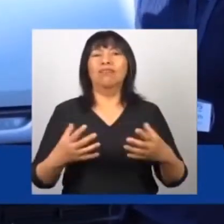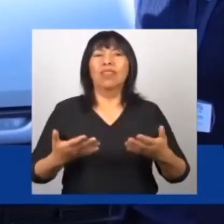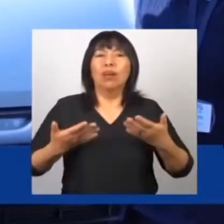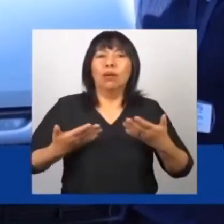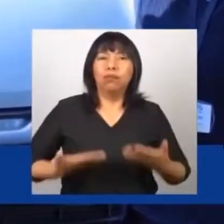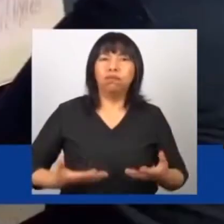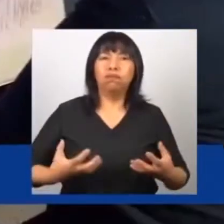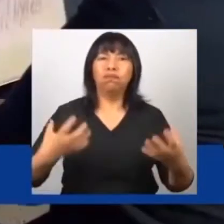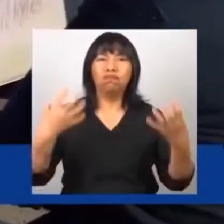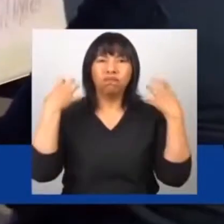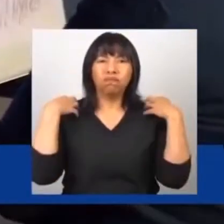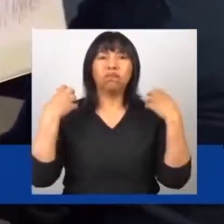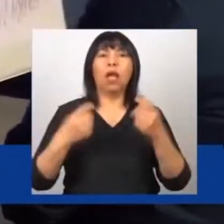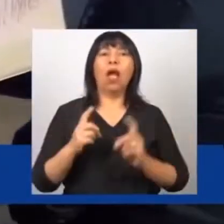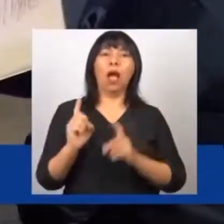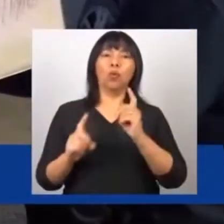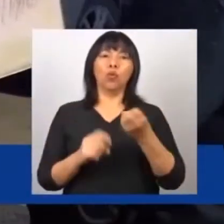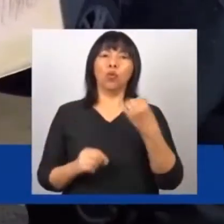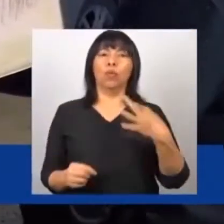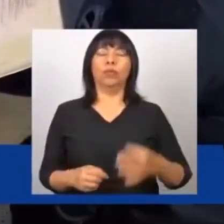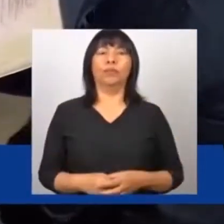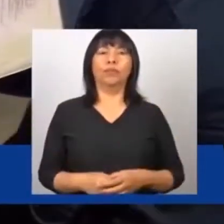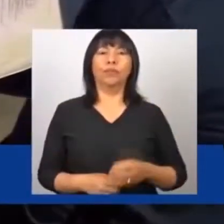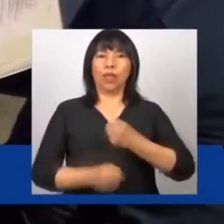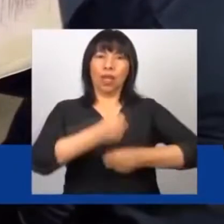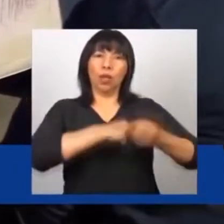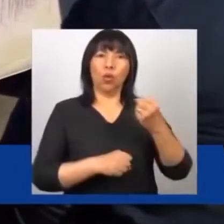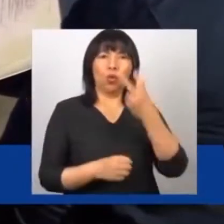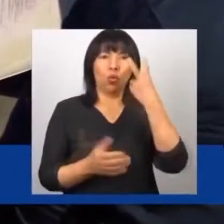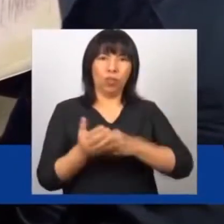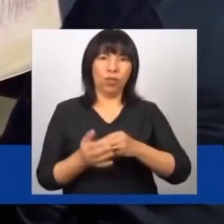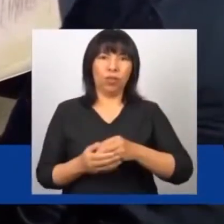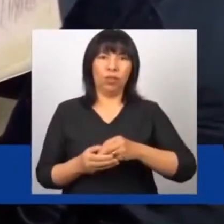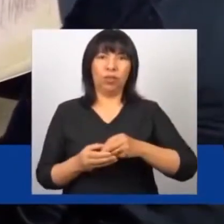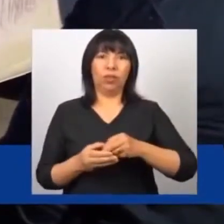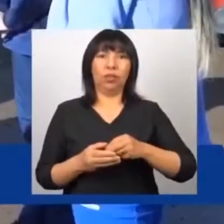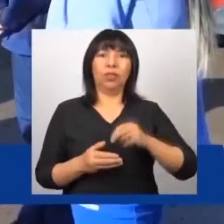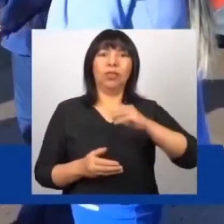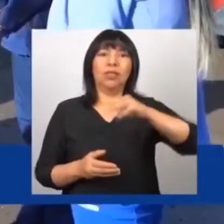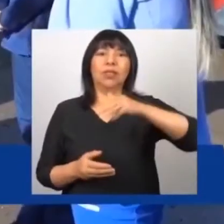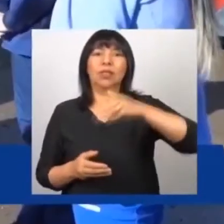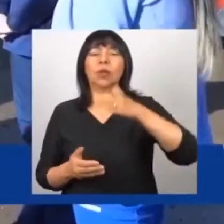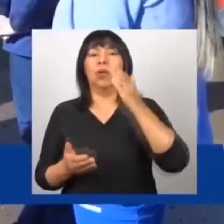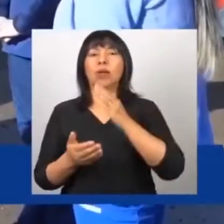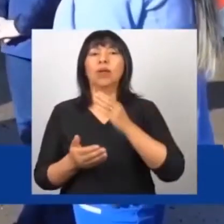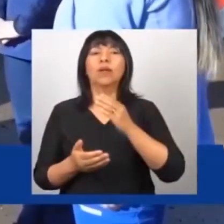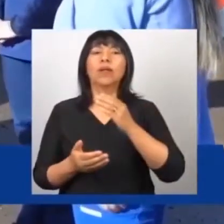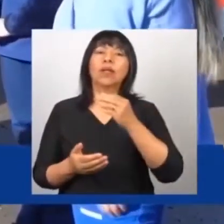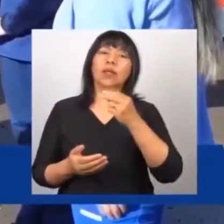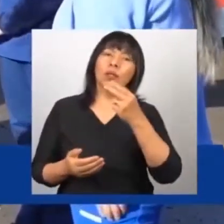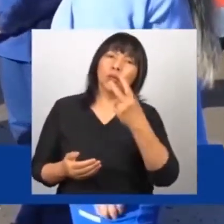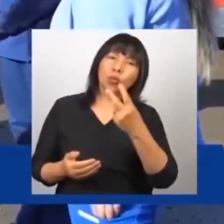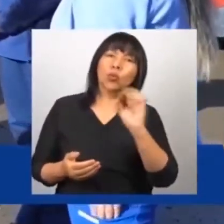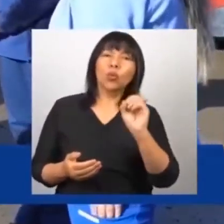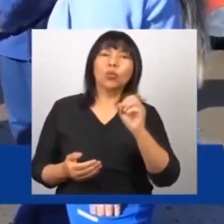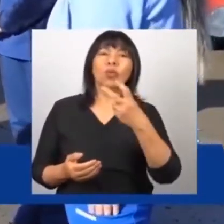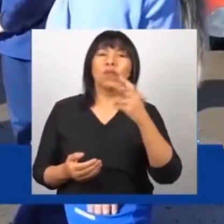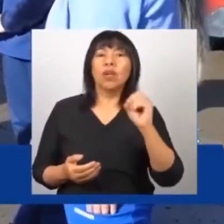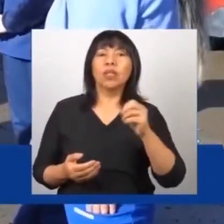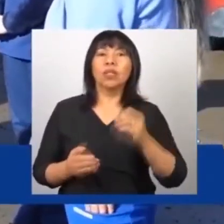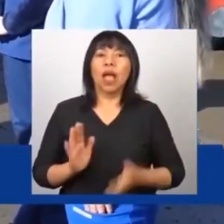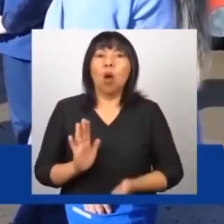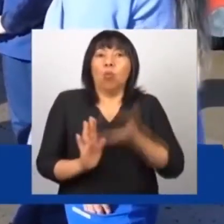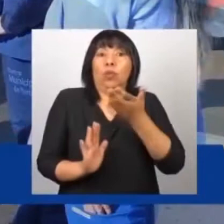trabajo. Doy algunos números. Del año 2019 al año 2020 se aumentaron